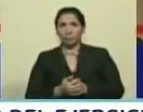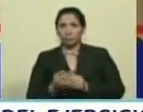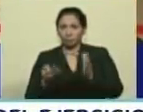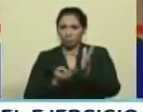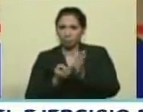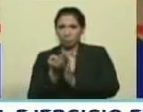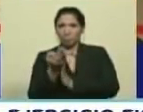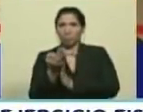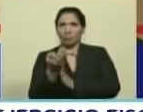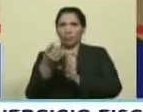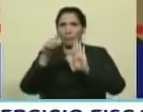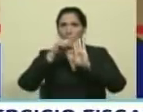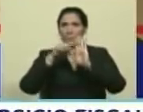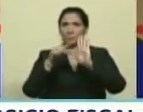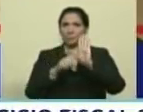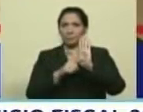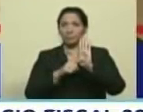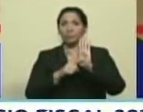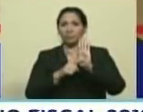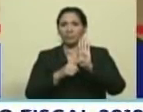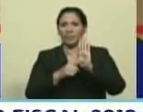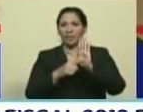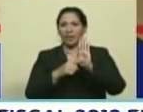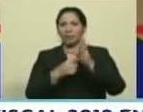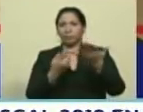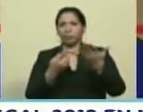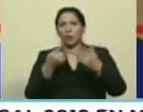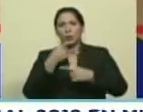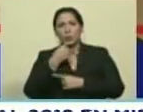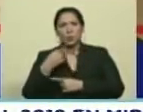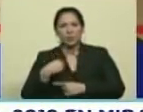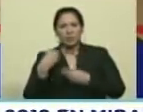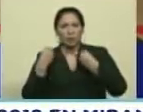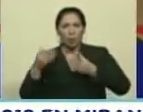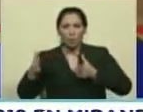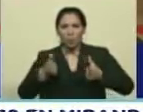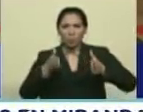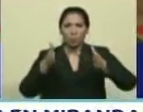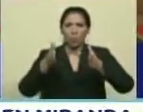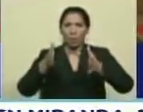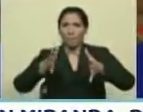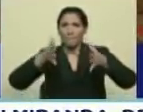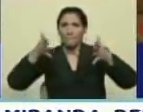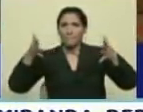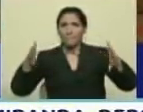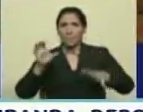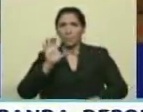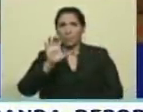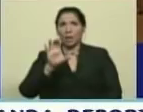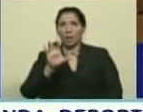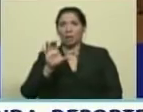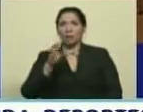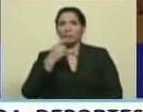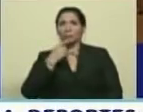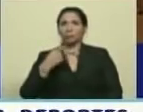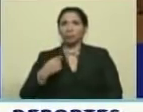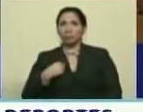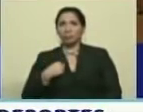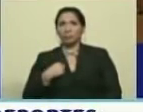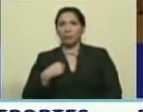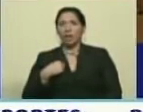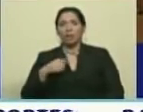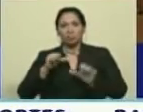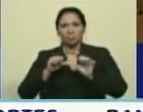principios. Sus lecciones nos muestran el rumbo a seguir en esta hora decisiva de la patria grande que nos reclama unidos para seguir